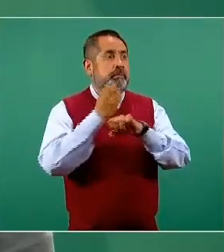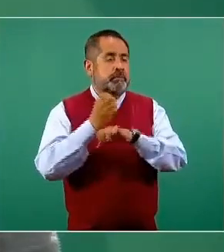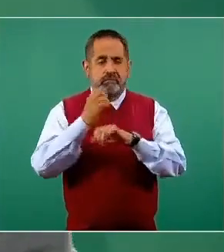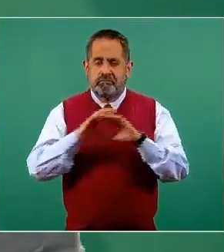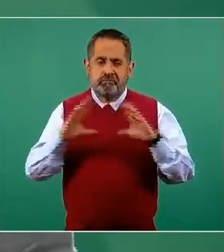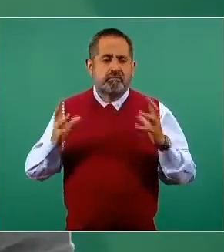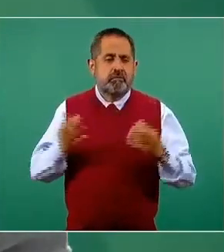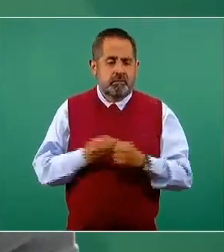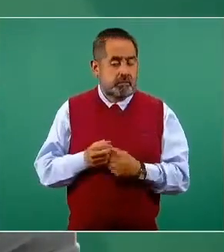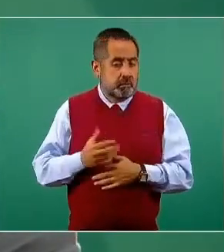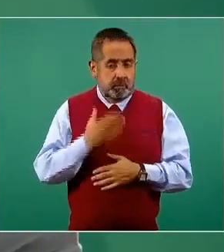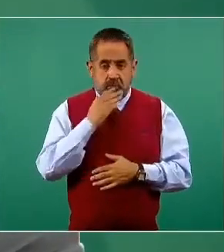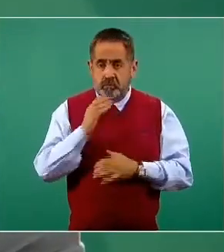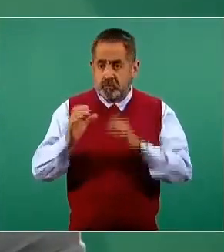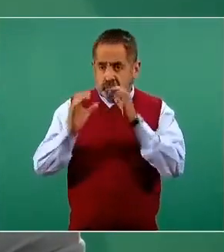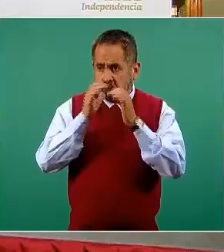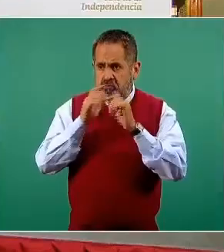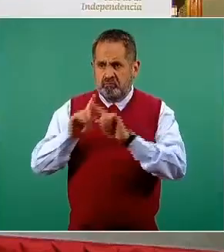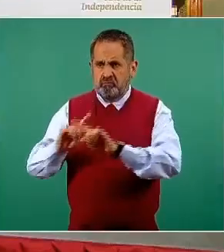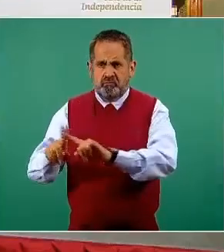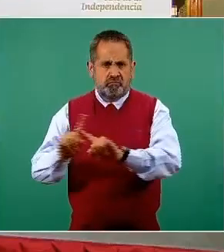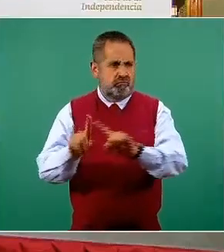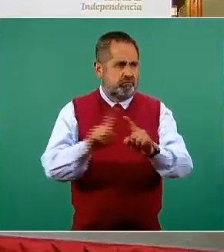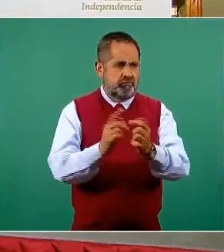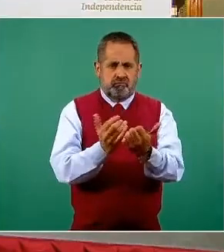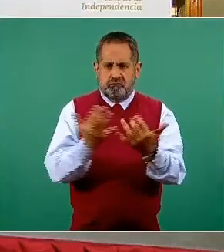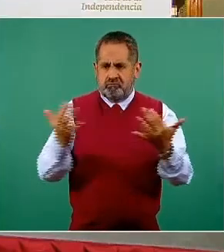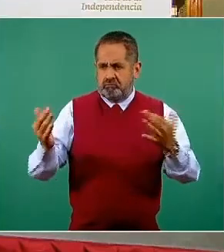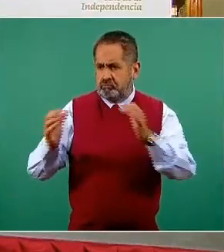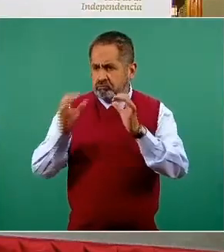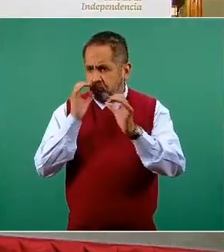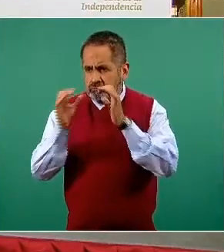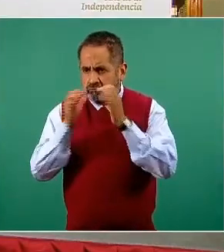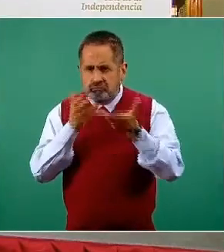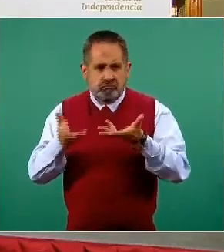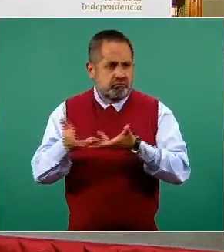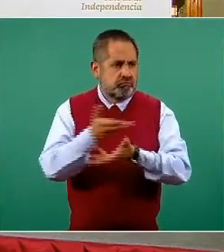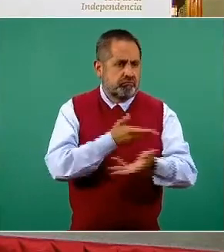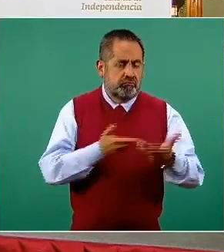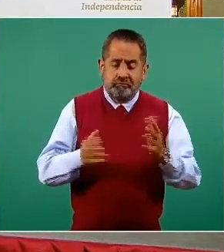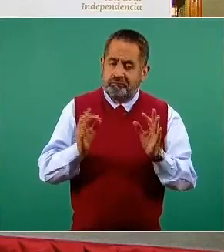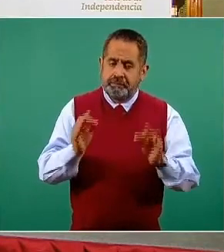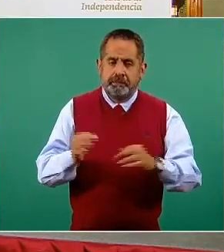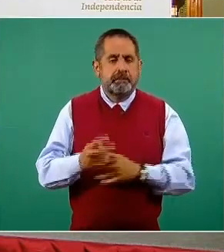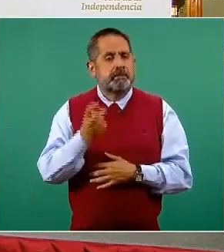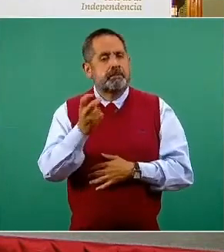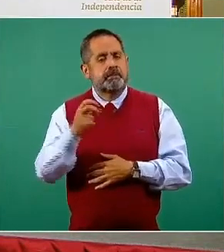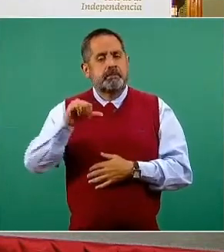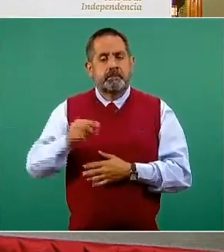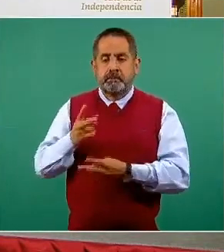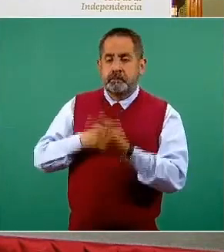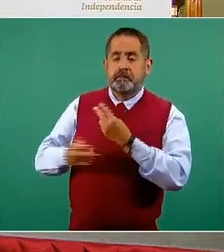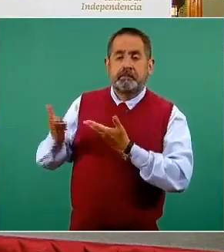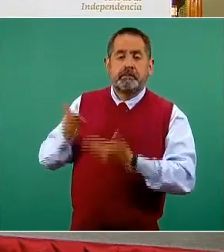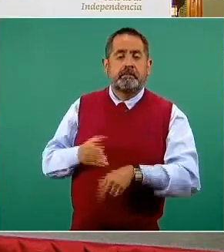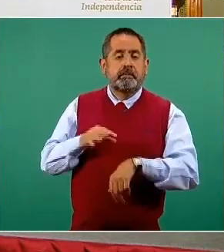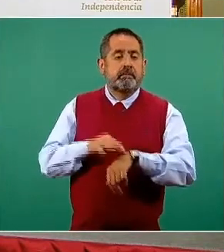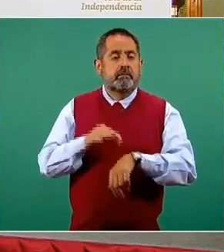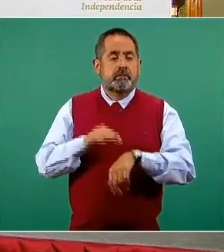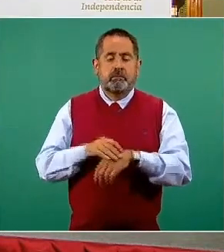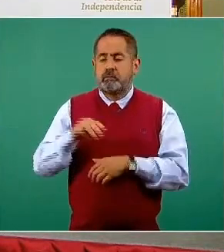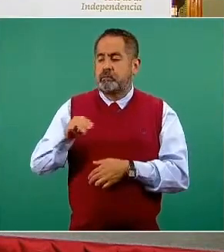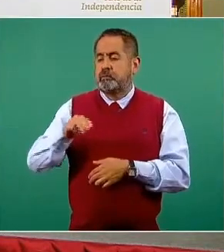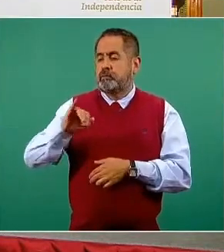una conversación muy plural y muy participativa. Por eso hoy nos da mucho gusto recibir al doctor Miguel Lutzo